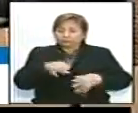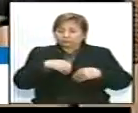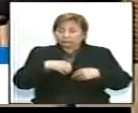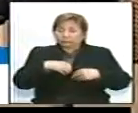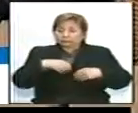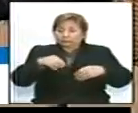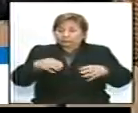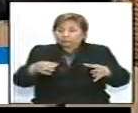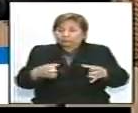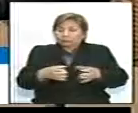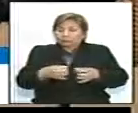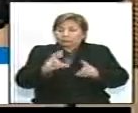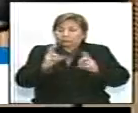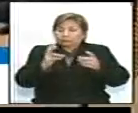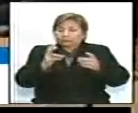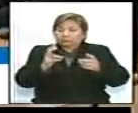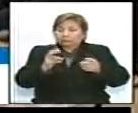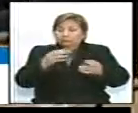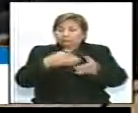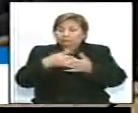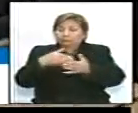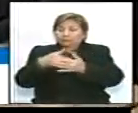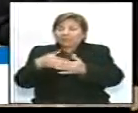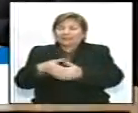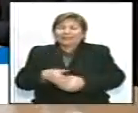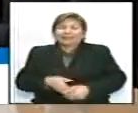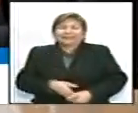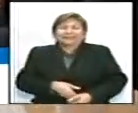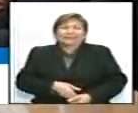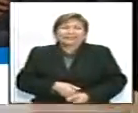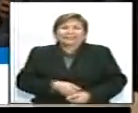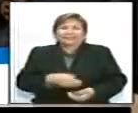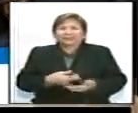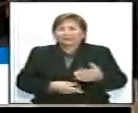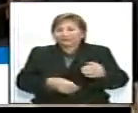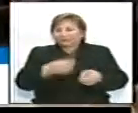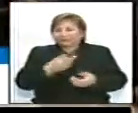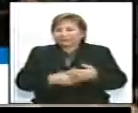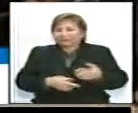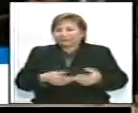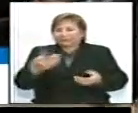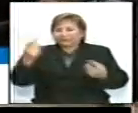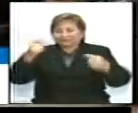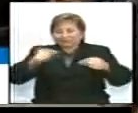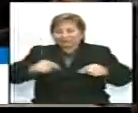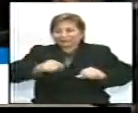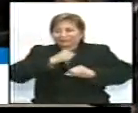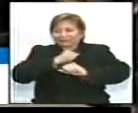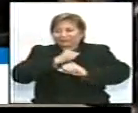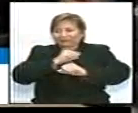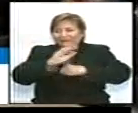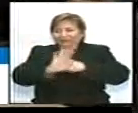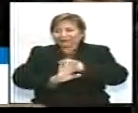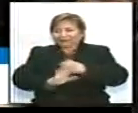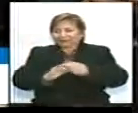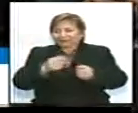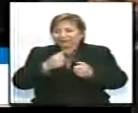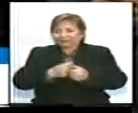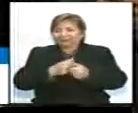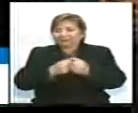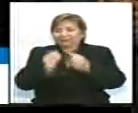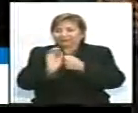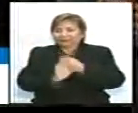este congreso, entre comillas, obstruccionista, haya venido respaldando y